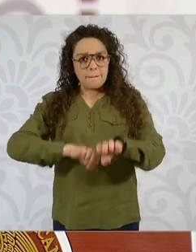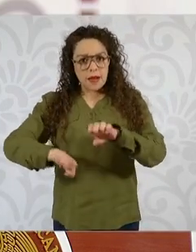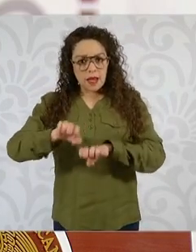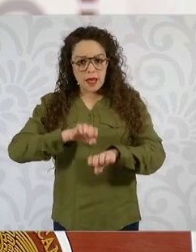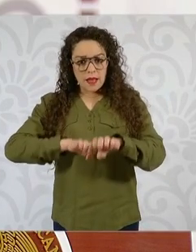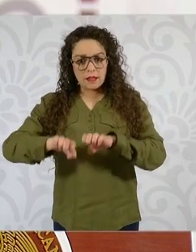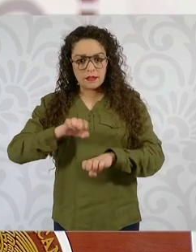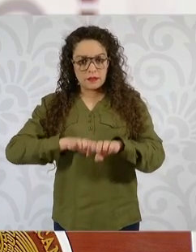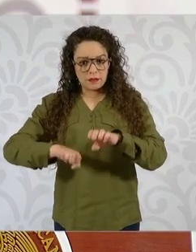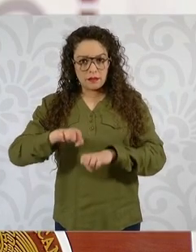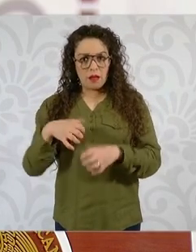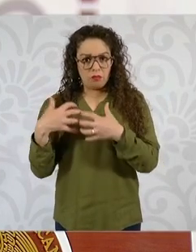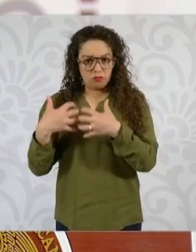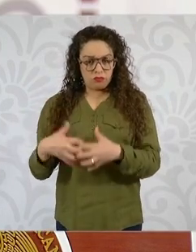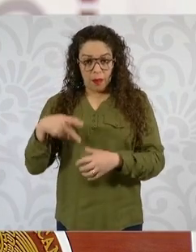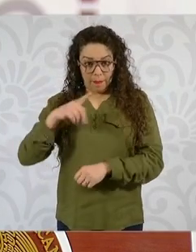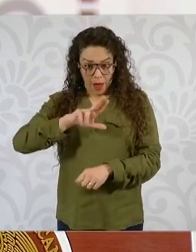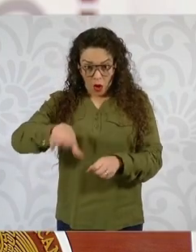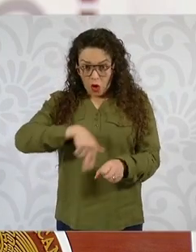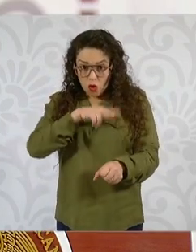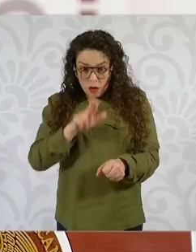funcionamiento normal.